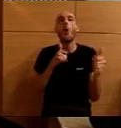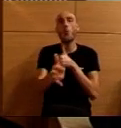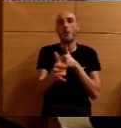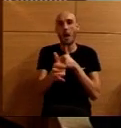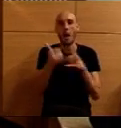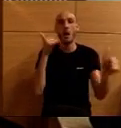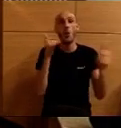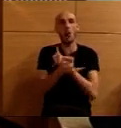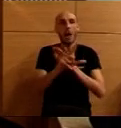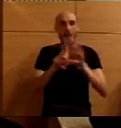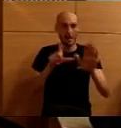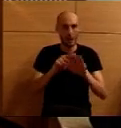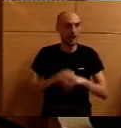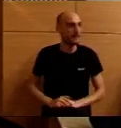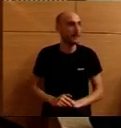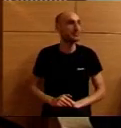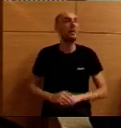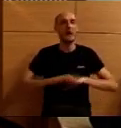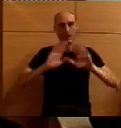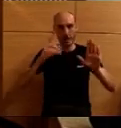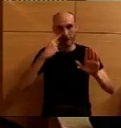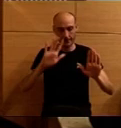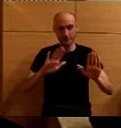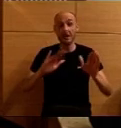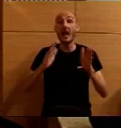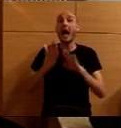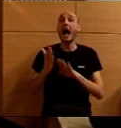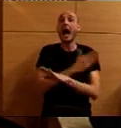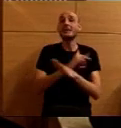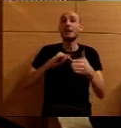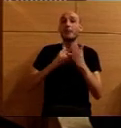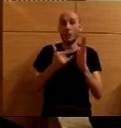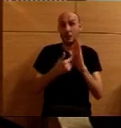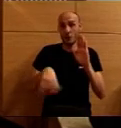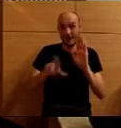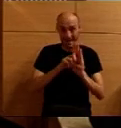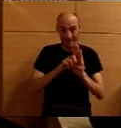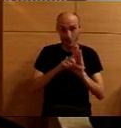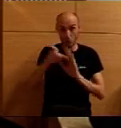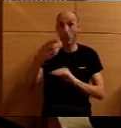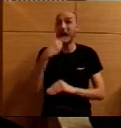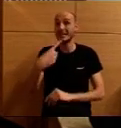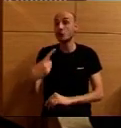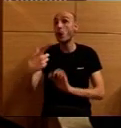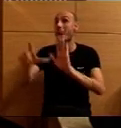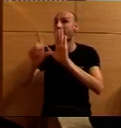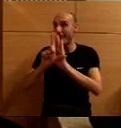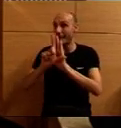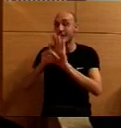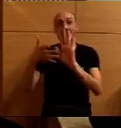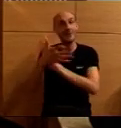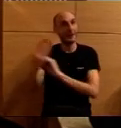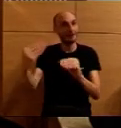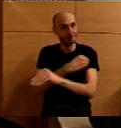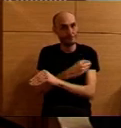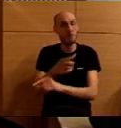párrafos. Se trata de un anteproyecto de ley. Usted hoy ha vuelto a decir ley, por lo tanto, obvian lo